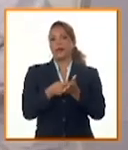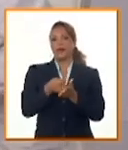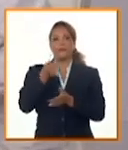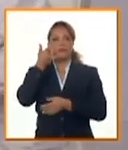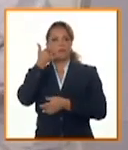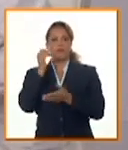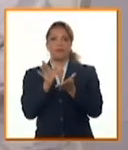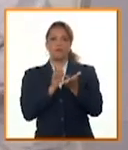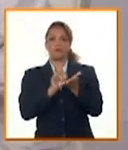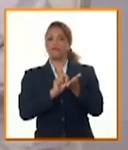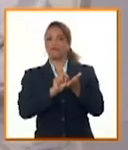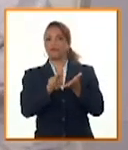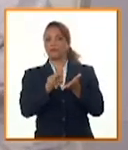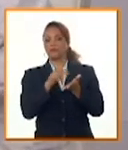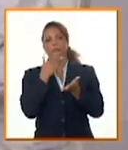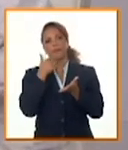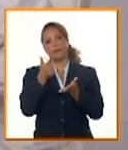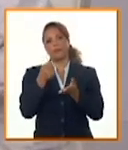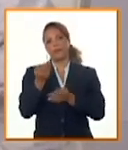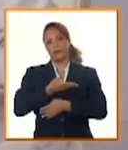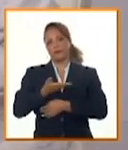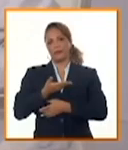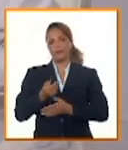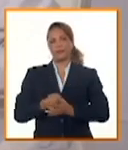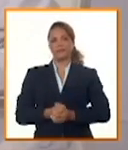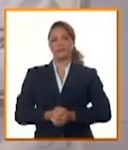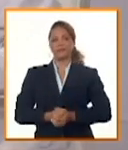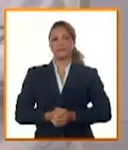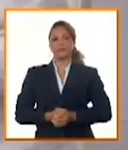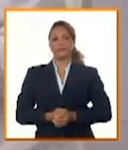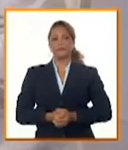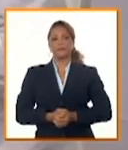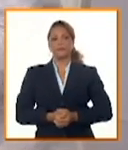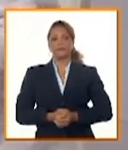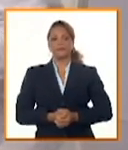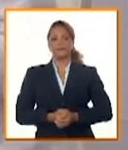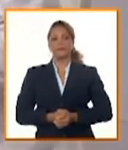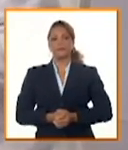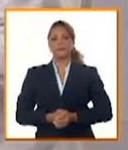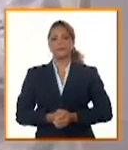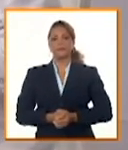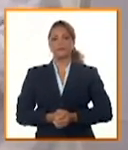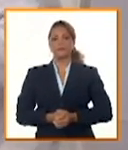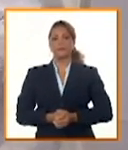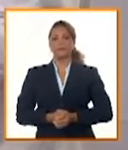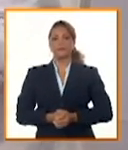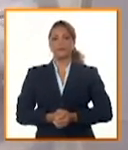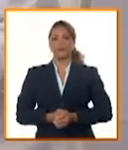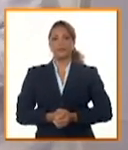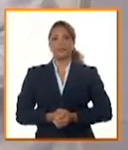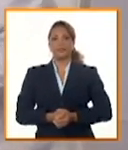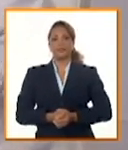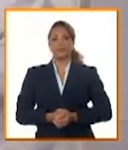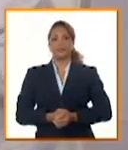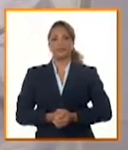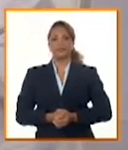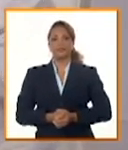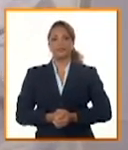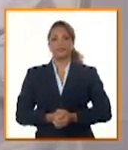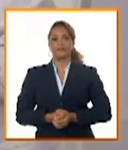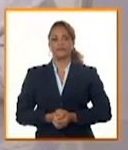y y las herramientas para ejecutar sus pagos que le permite también beneficiarse de los beneficios que le da el sistema bancario o las entidades